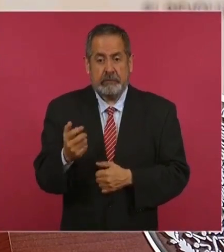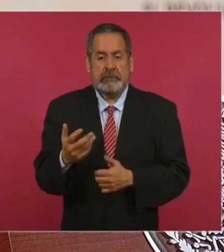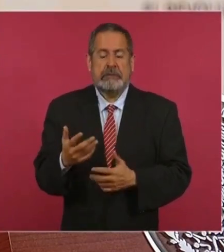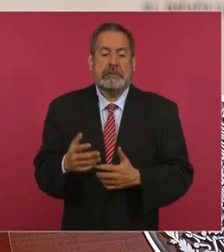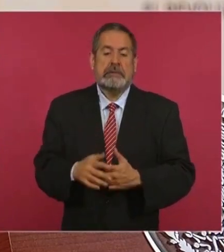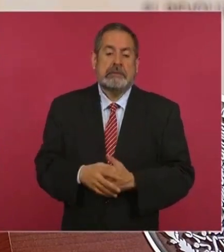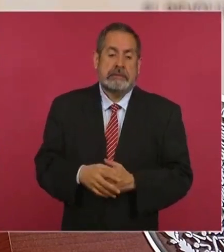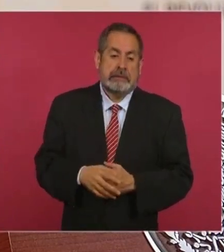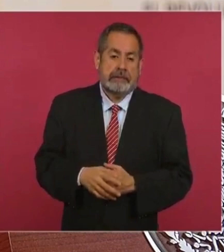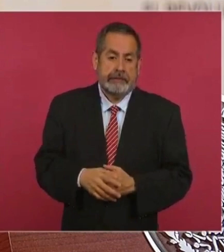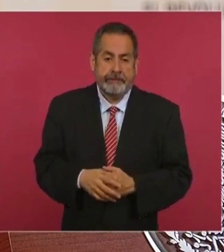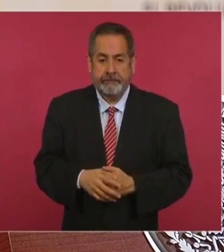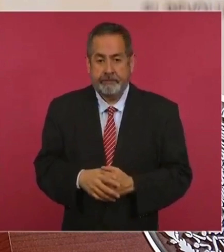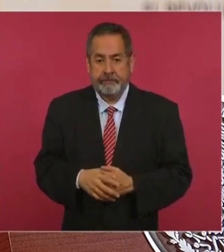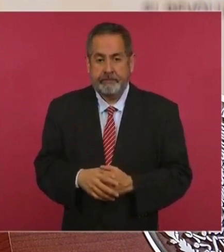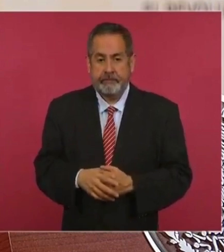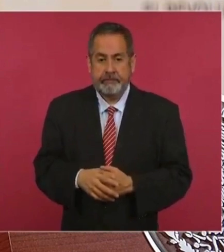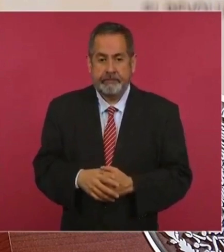puse